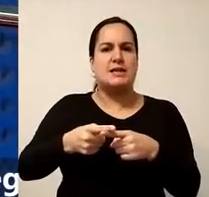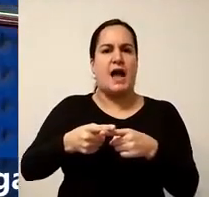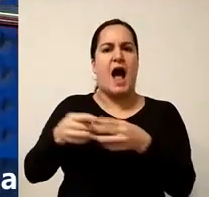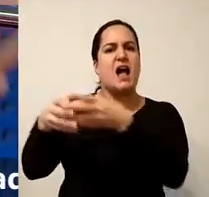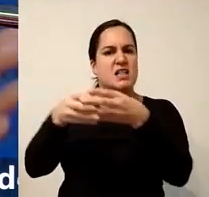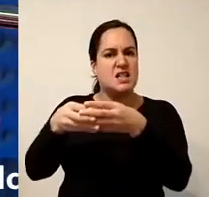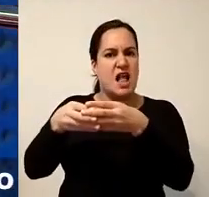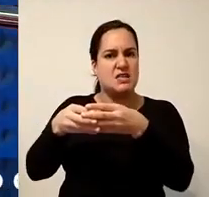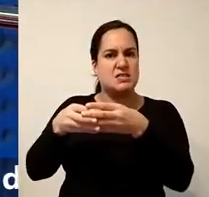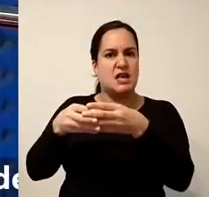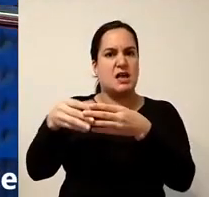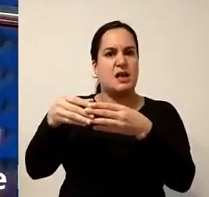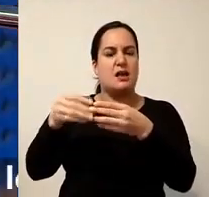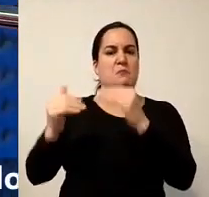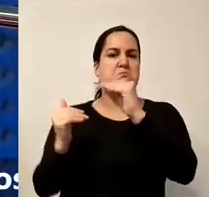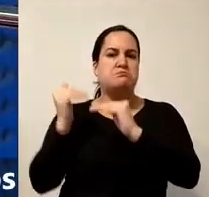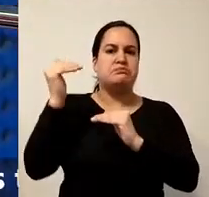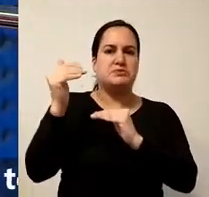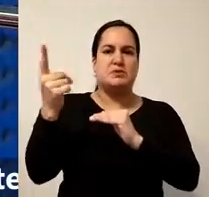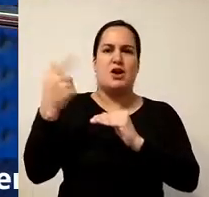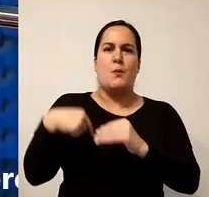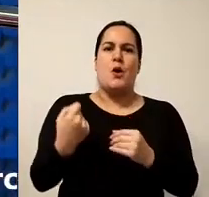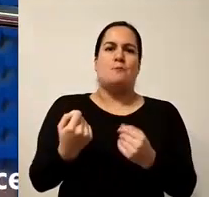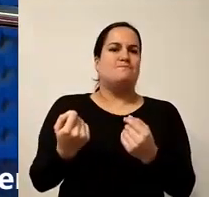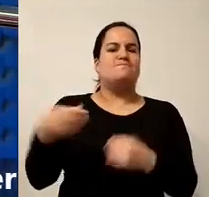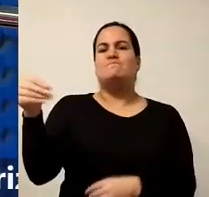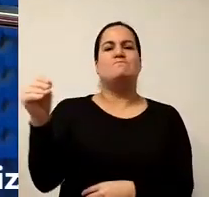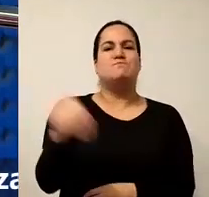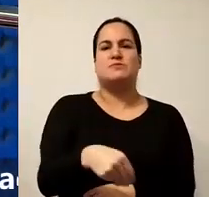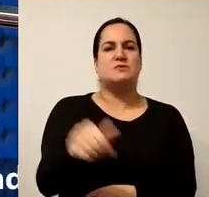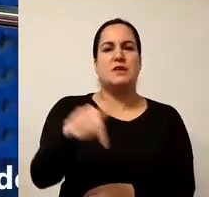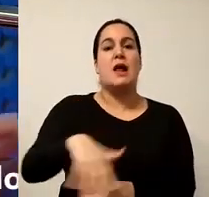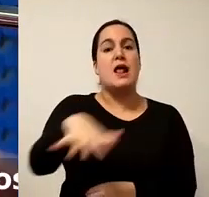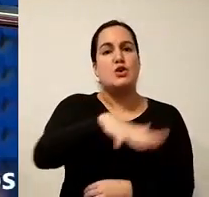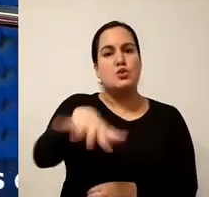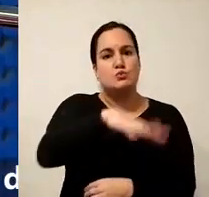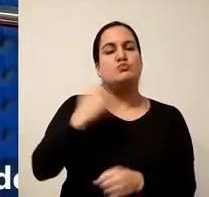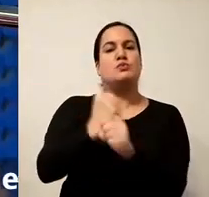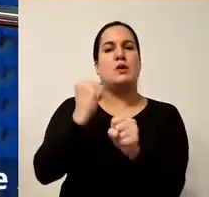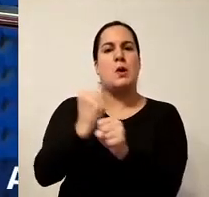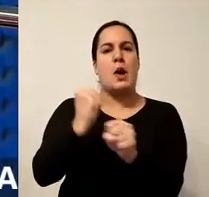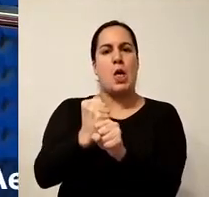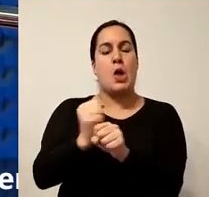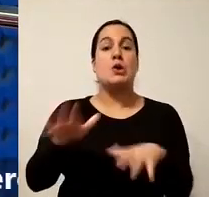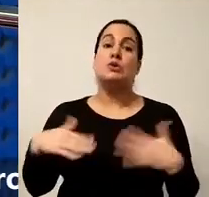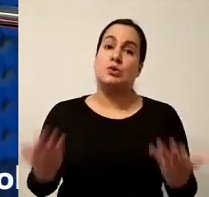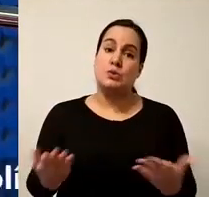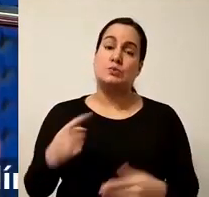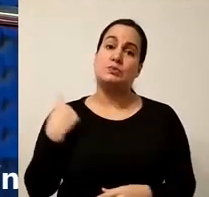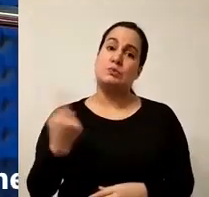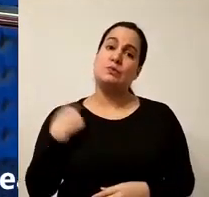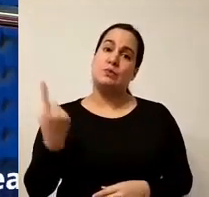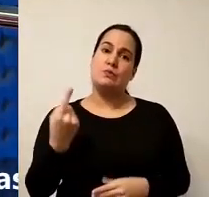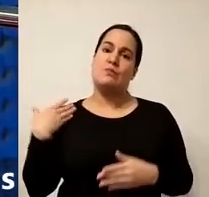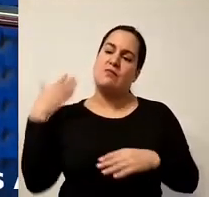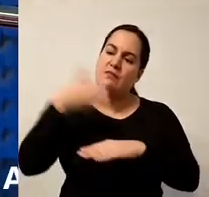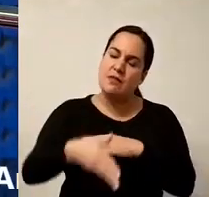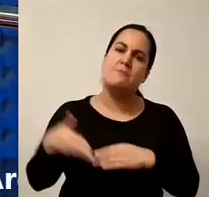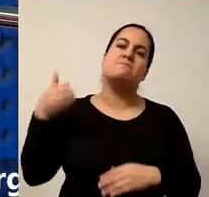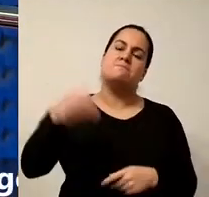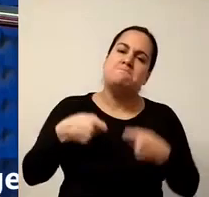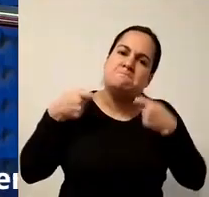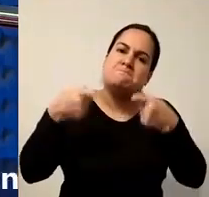mes o dos meses cuando se necesita ahora hace falta reconvertir la industria para que de verdad se